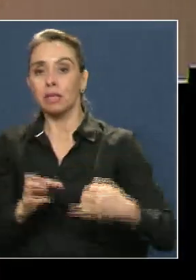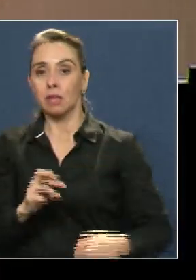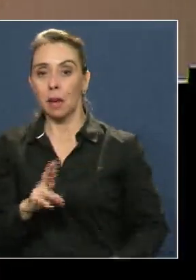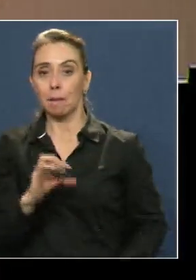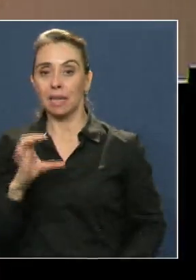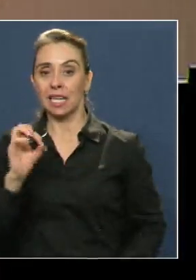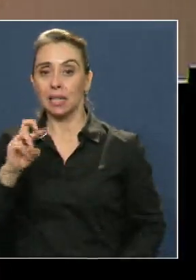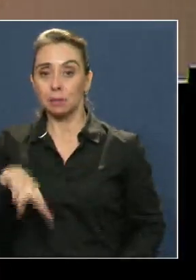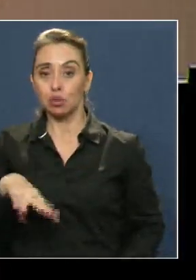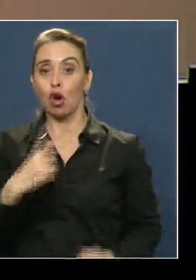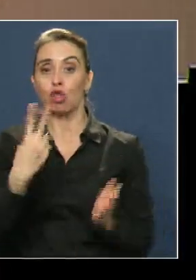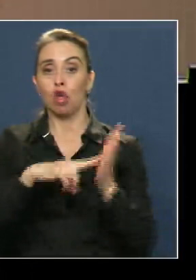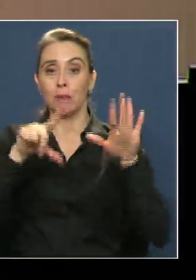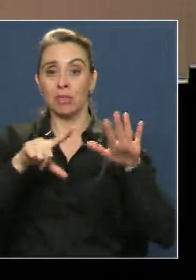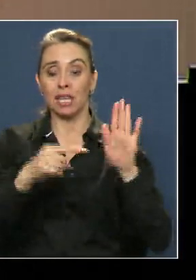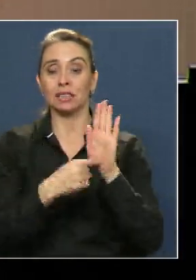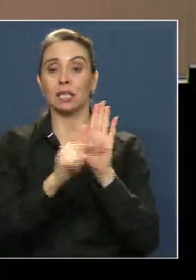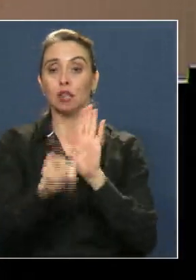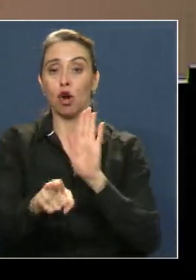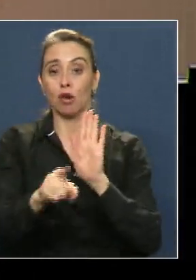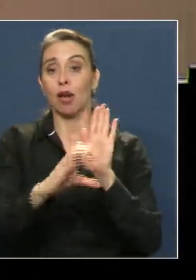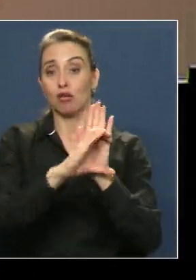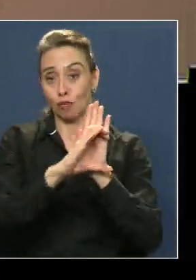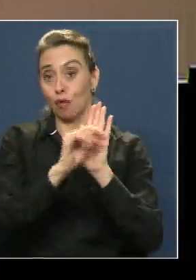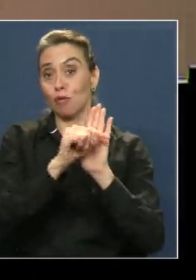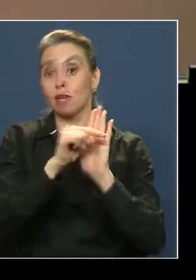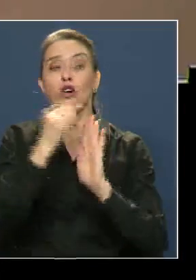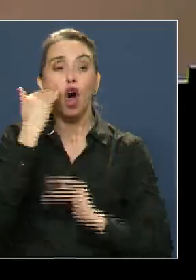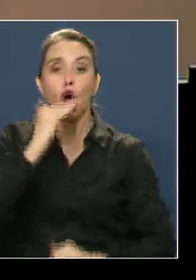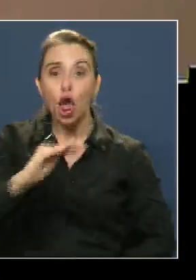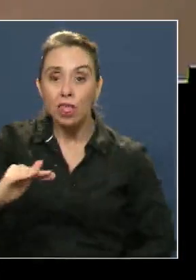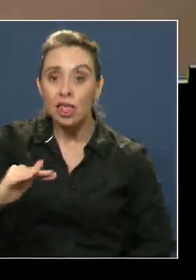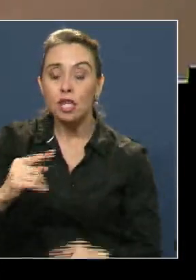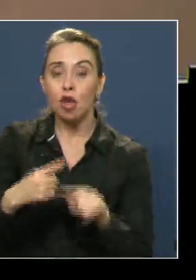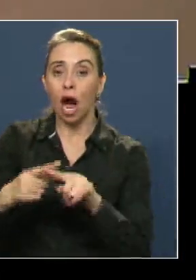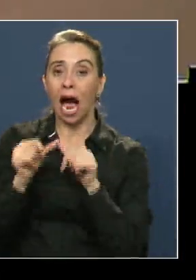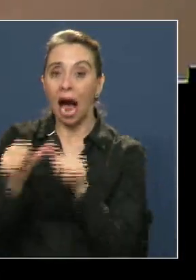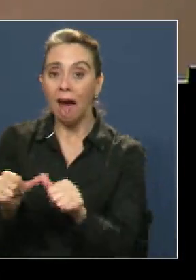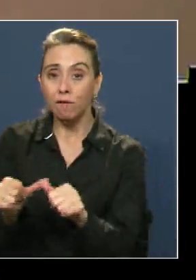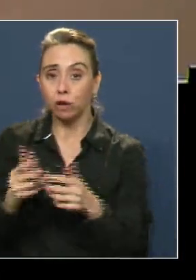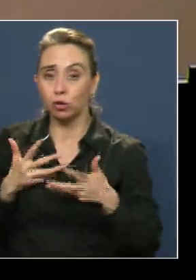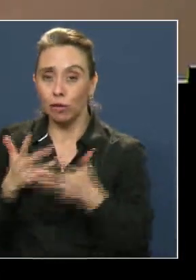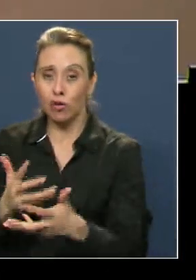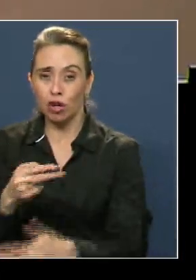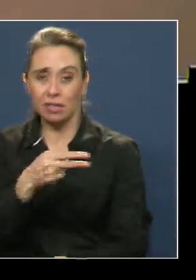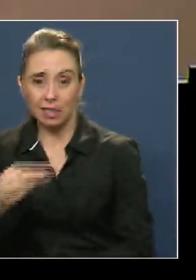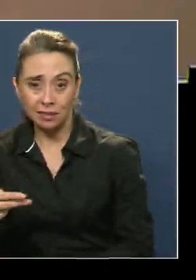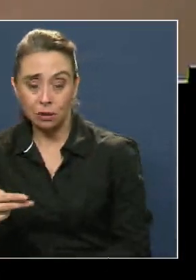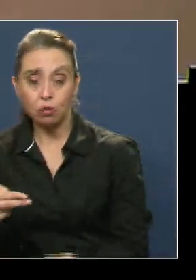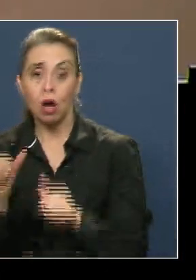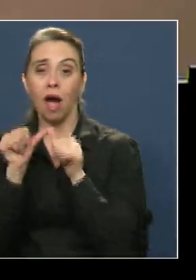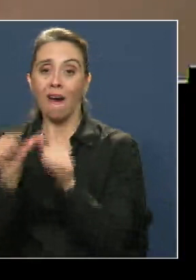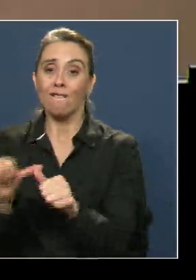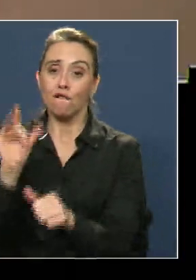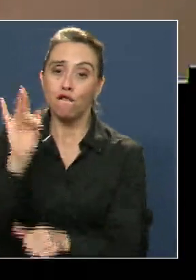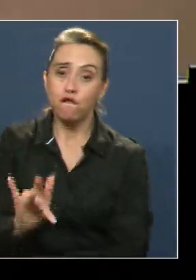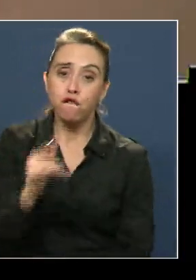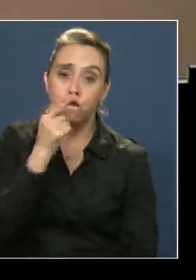año 2017 que un menor que ha sido abusado, que ha sido violentado sexualmente, que ha sido violado o